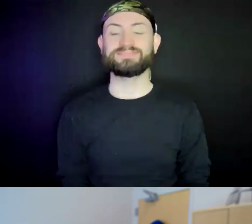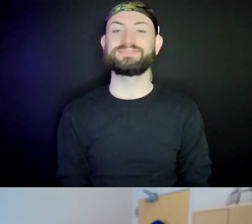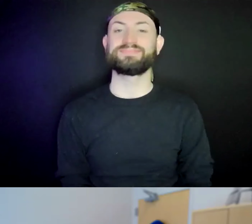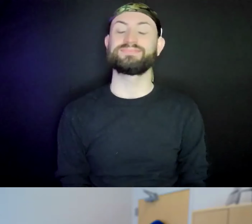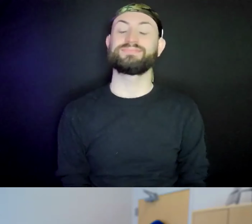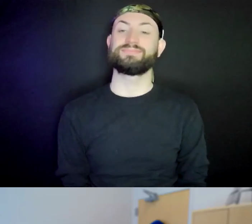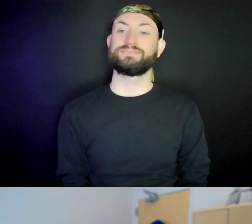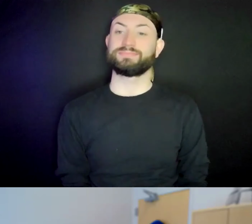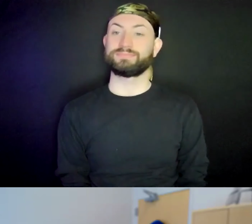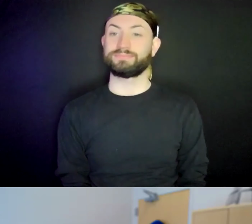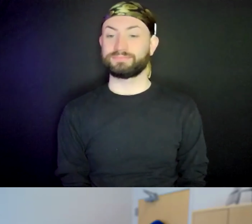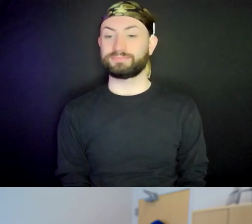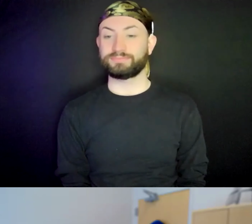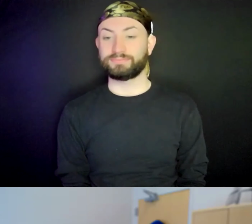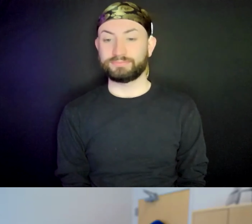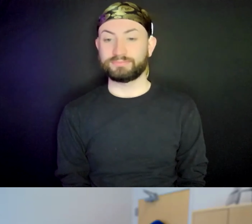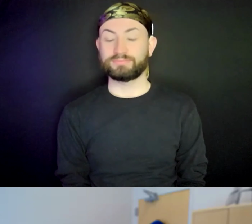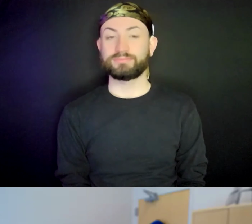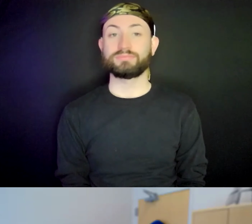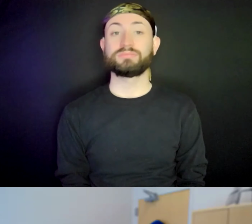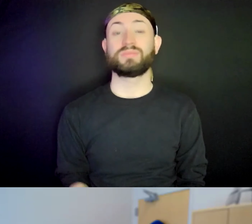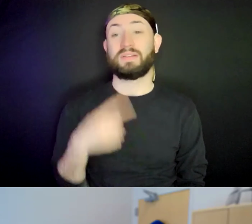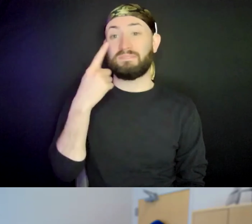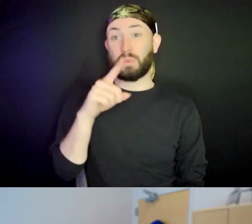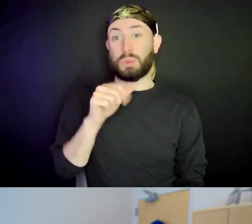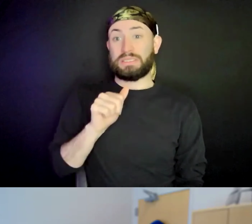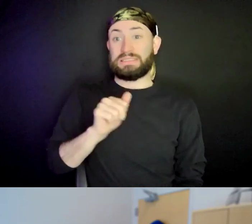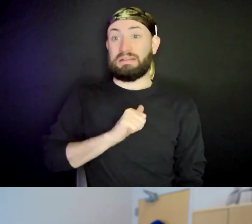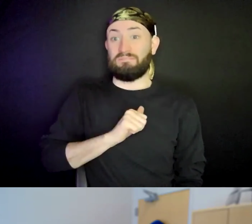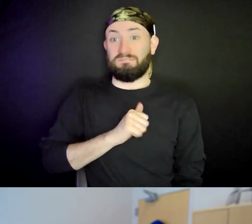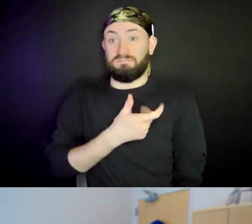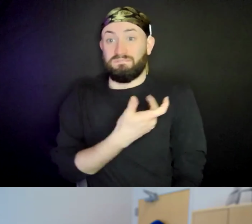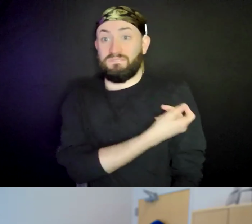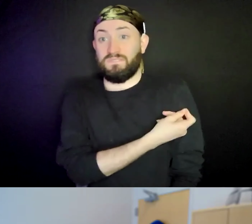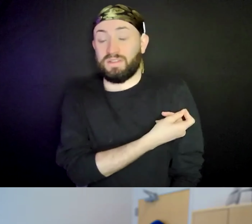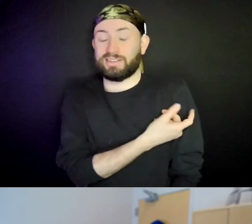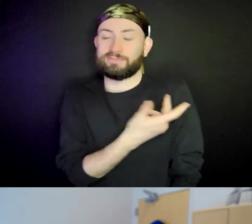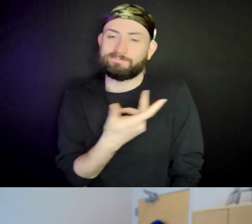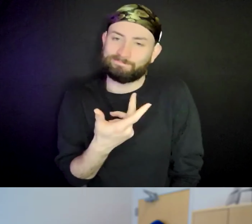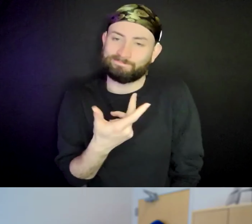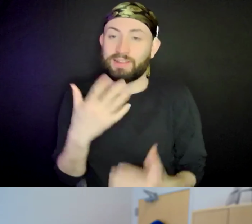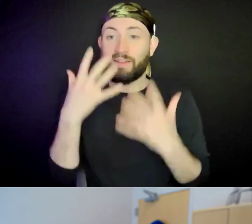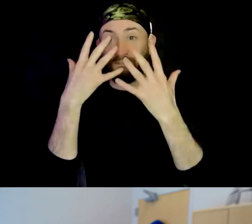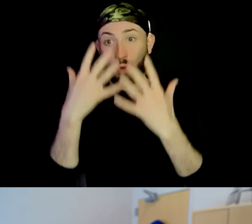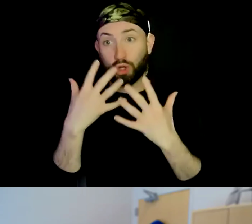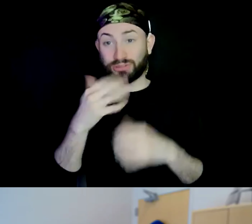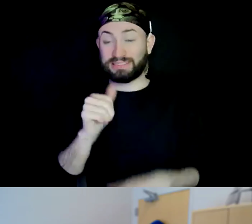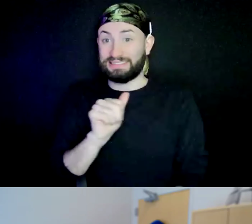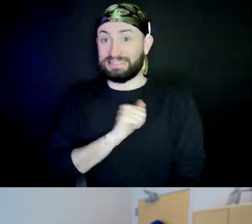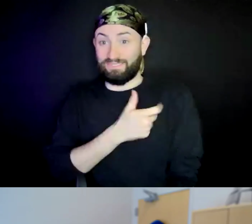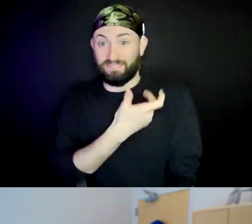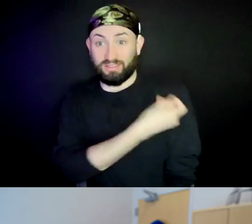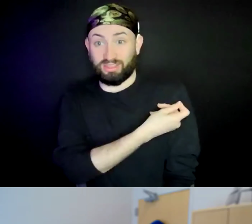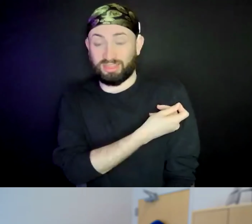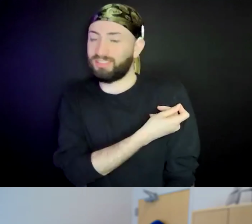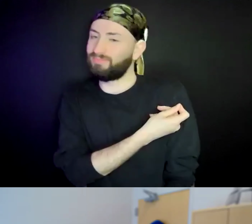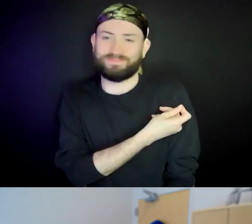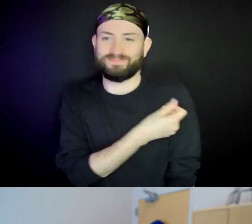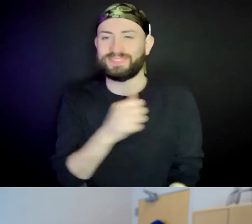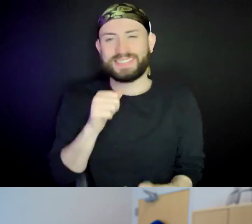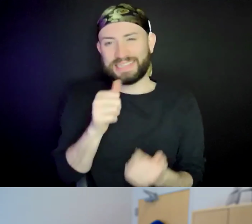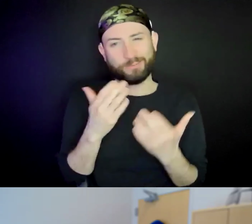cambia dependiendo del lugar en donde se tiene la práctica. Tenemos, por ejemplo, nosotros una doctrina